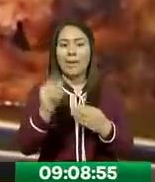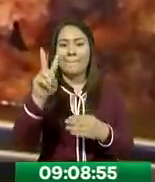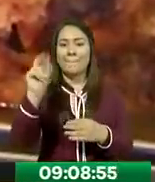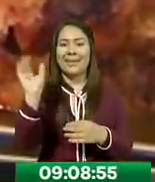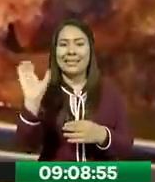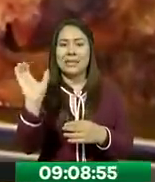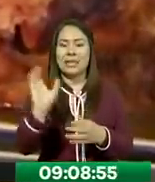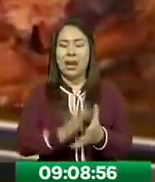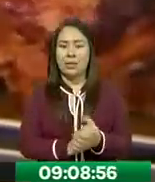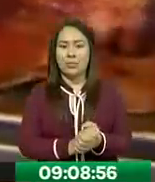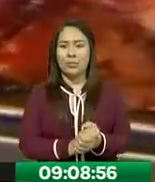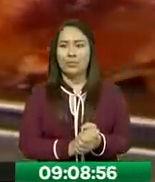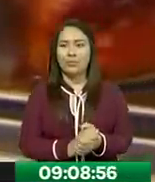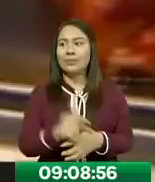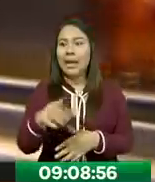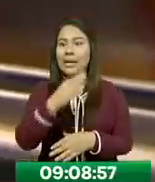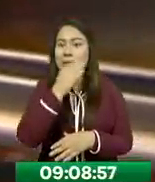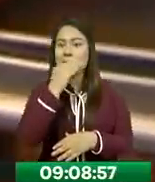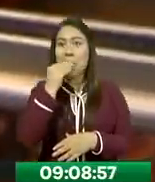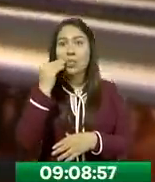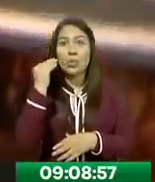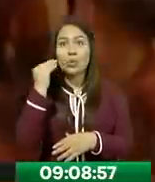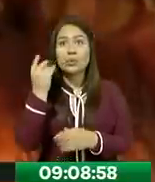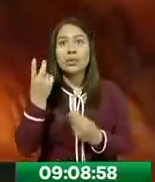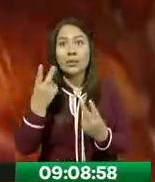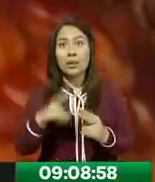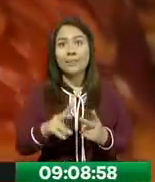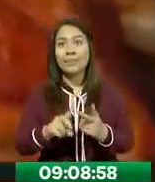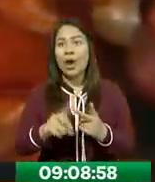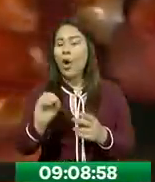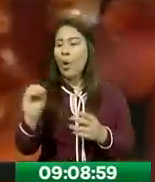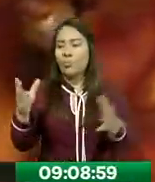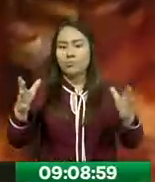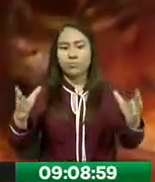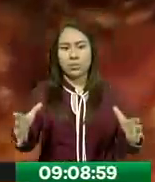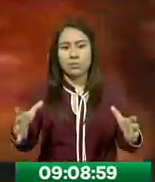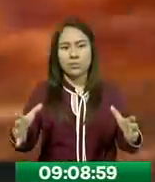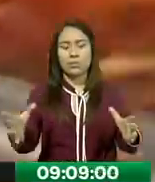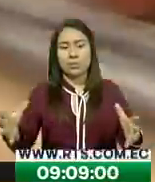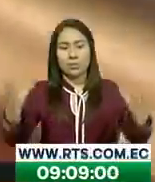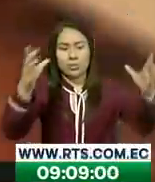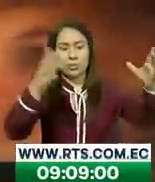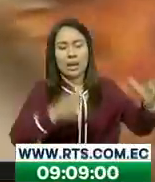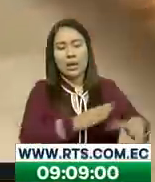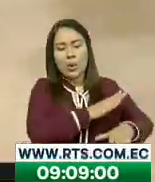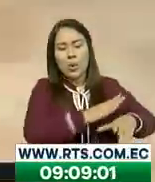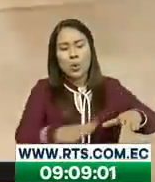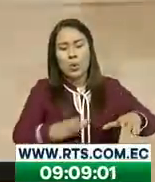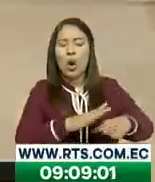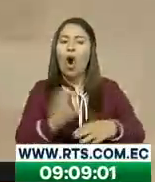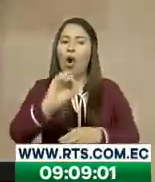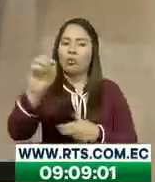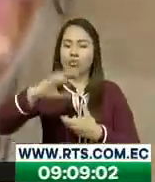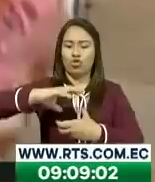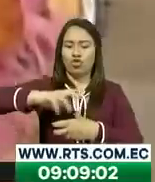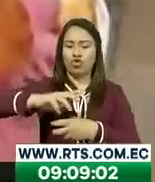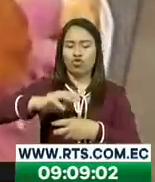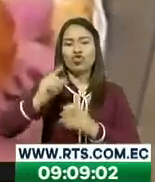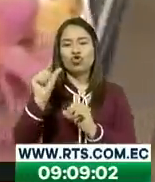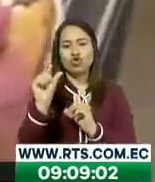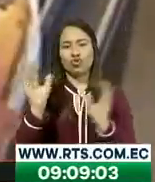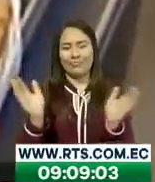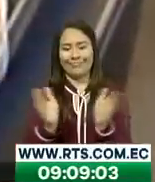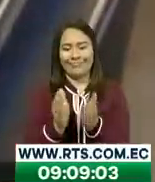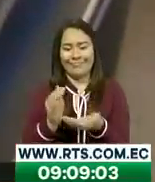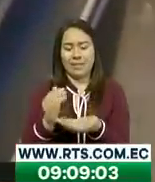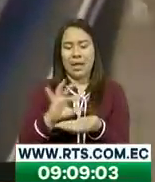$3.20. Aquí están los sanduchitos, pero si usted tal vez no quiera llevar una piernita y solamente por libras, puede adquirirlo. Carchi